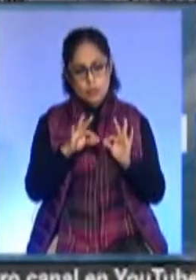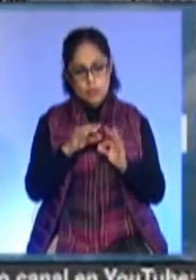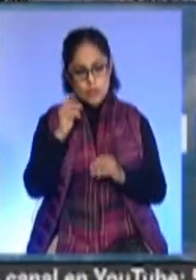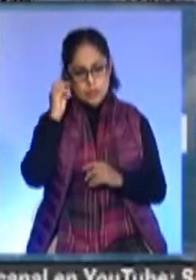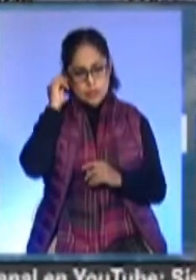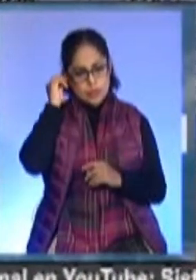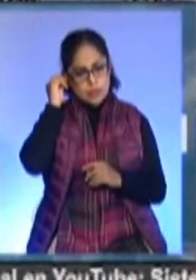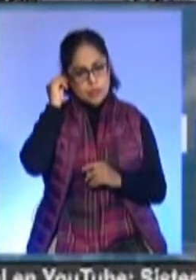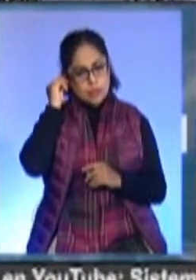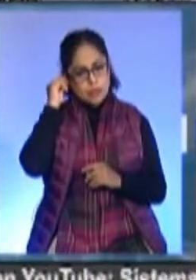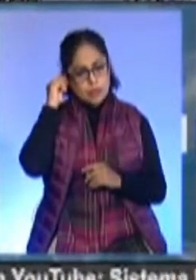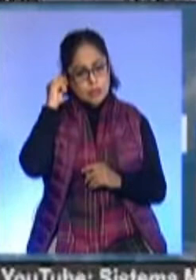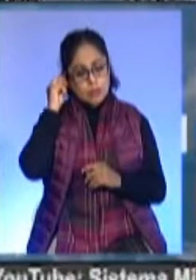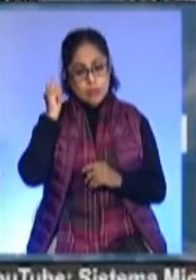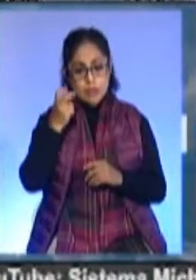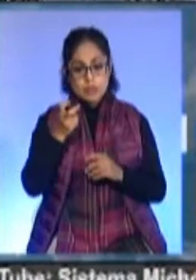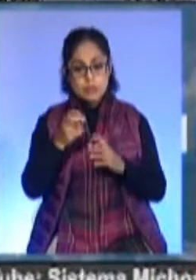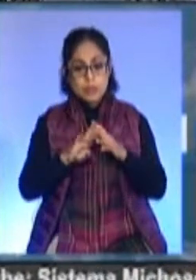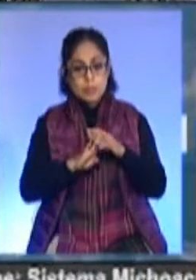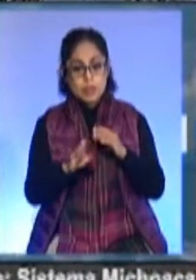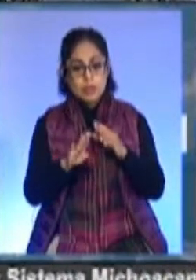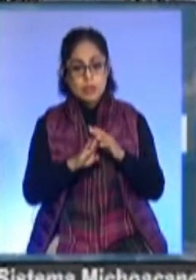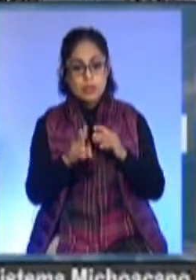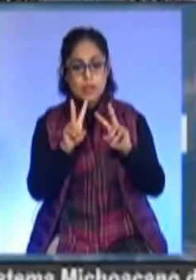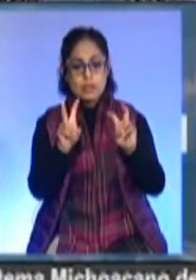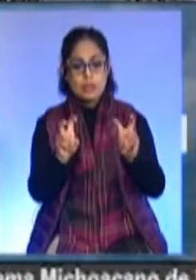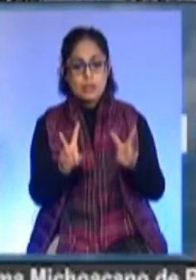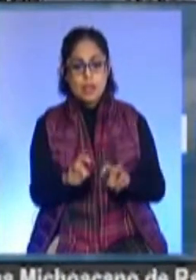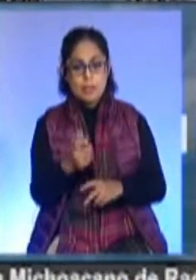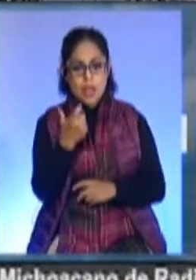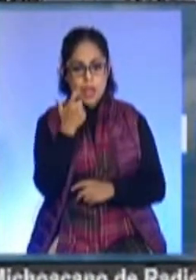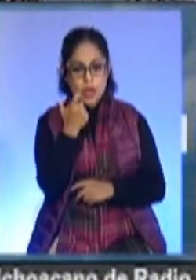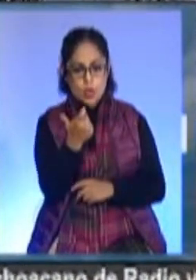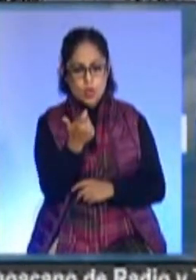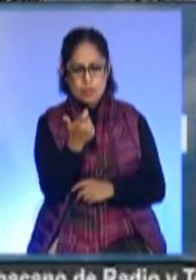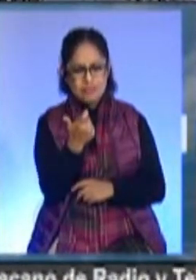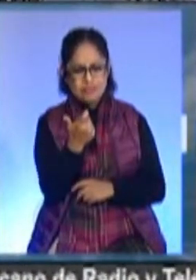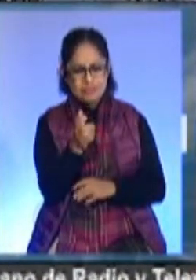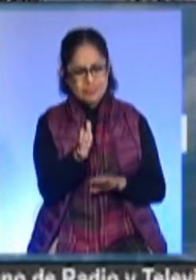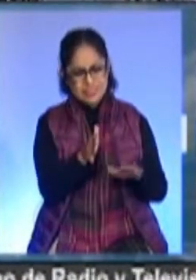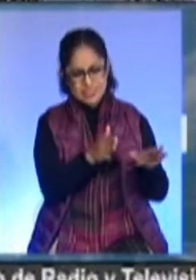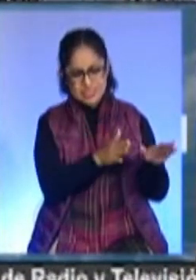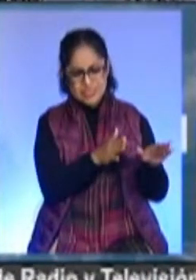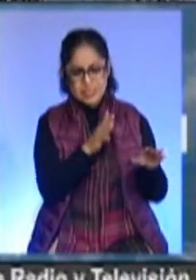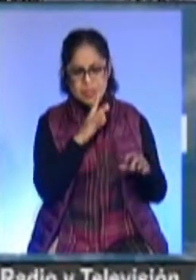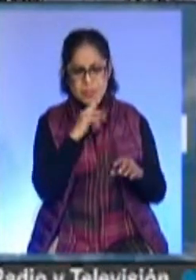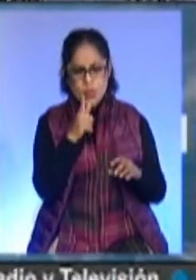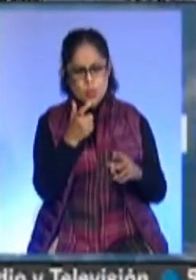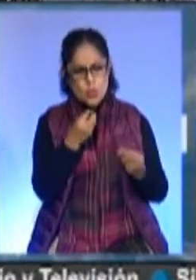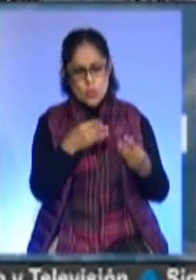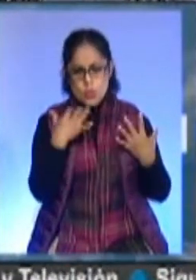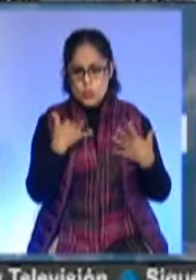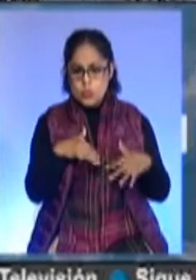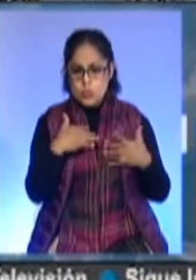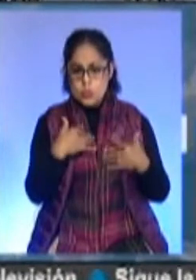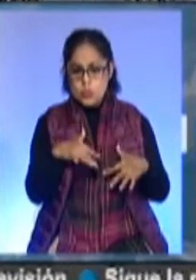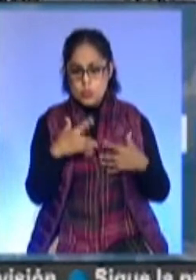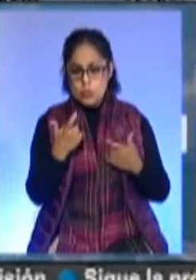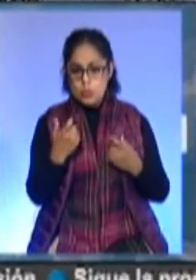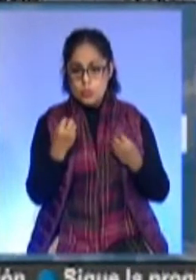fenómeno migratorio va más allá precisamente de este tema económico. Va más allá, los números son impresionantes, son números además récord,